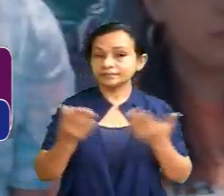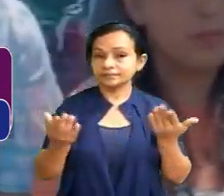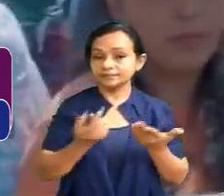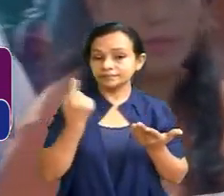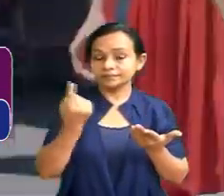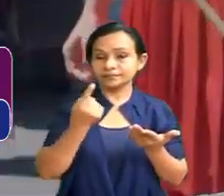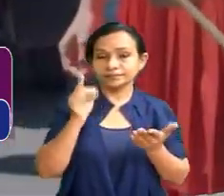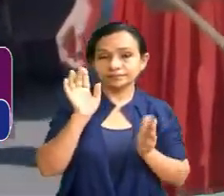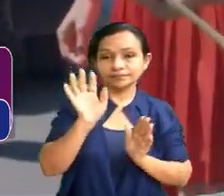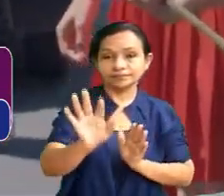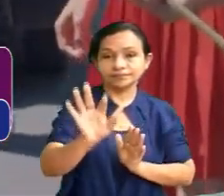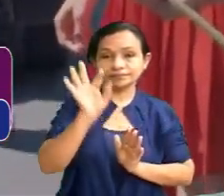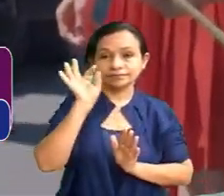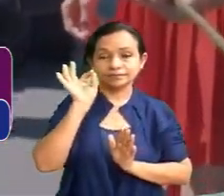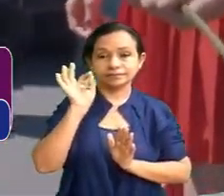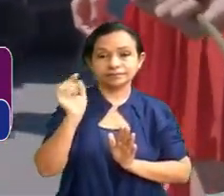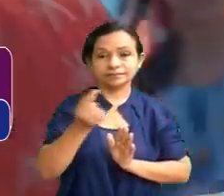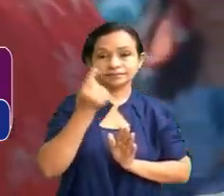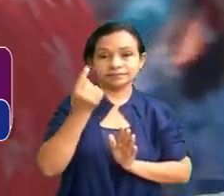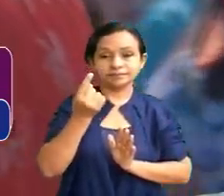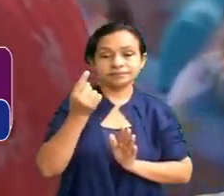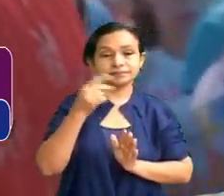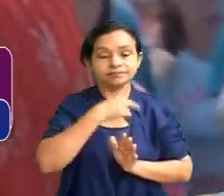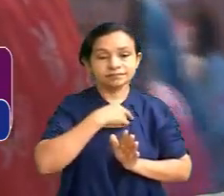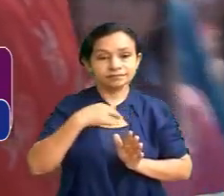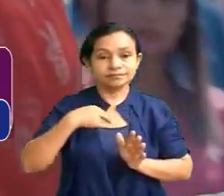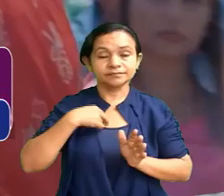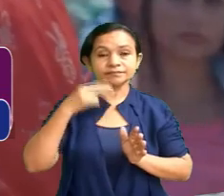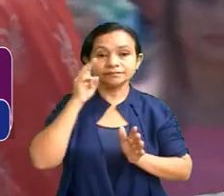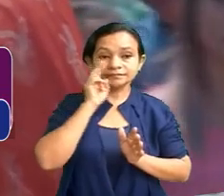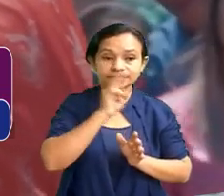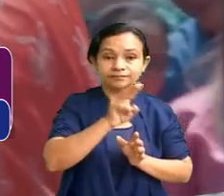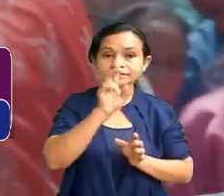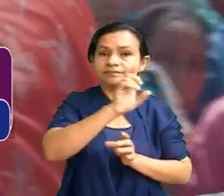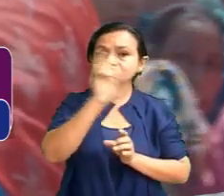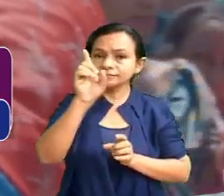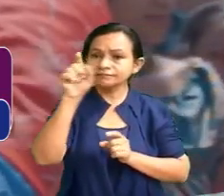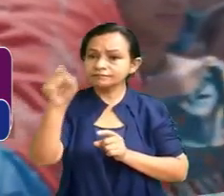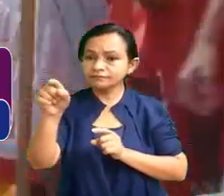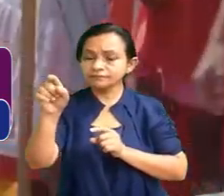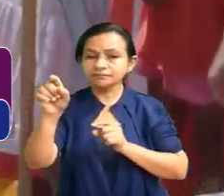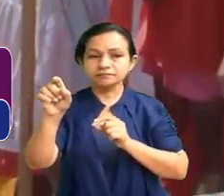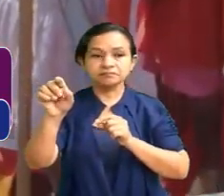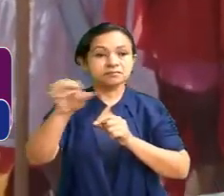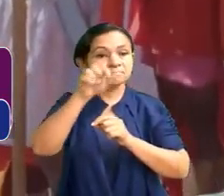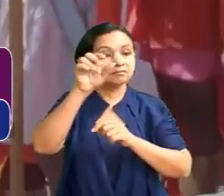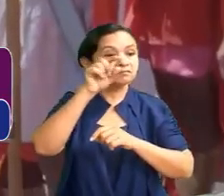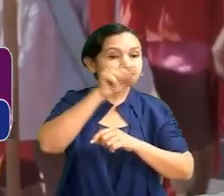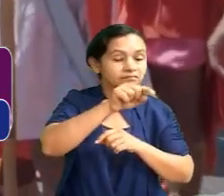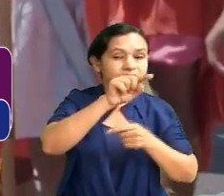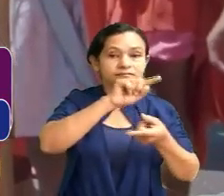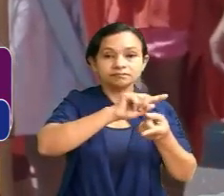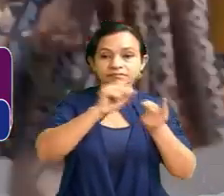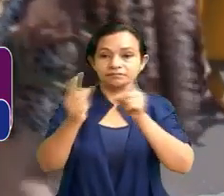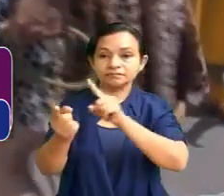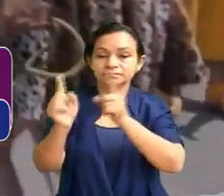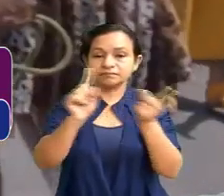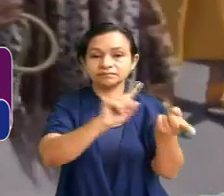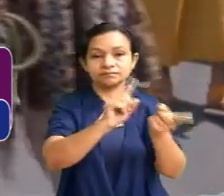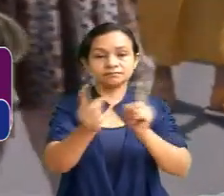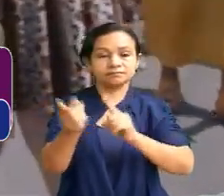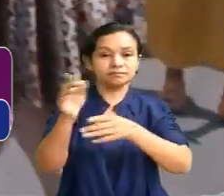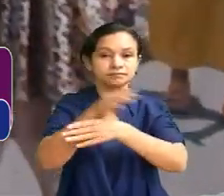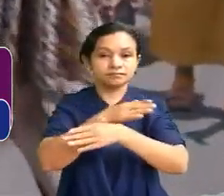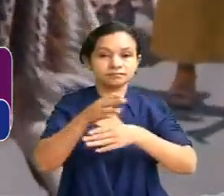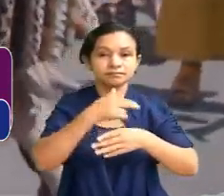no no no no no no no seamos va rotando vas identificando donde de verdad porque ese es un encuentro que se hace generalmente